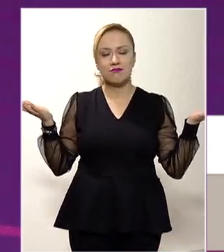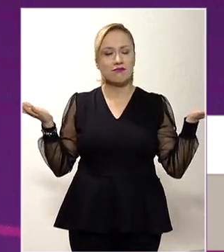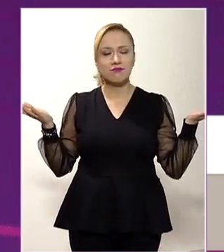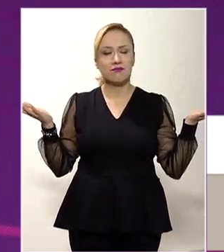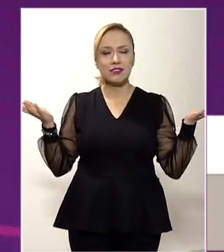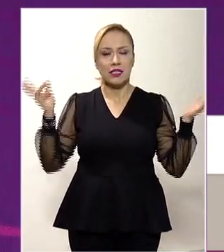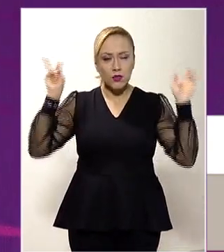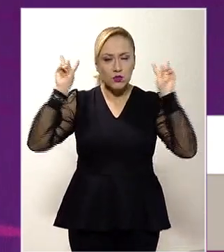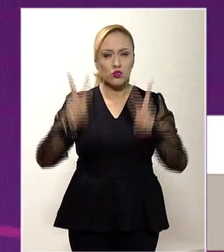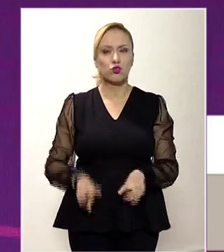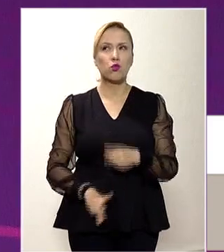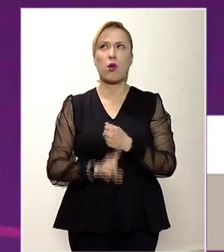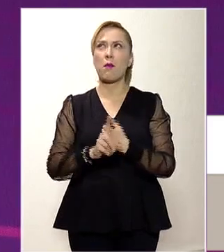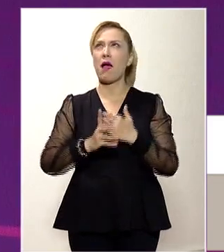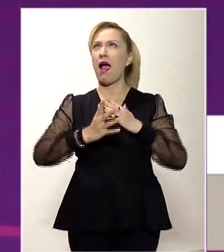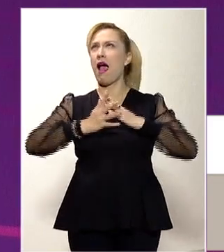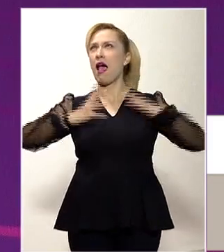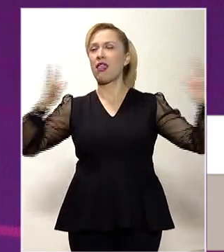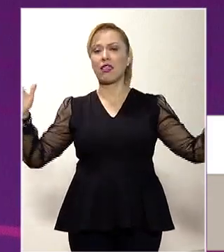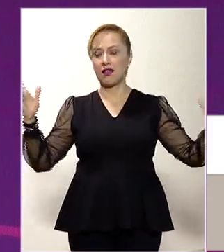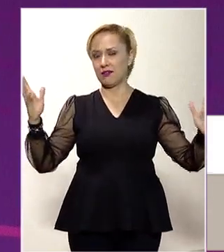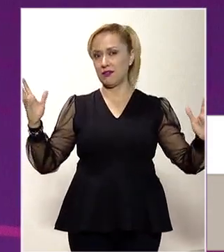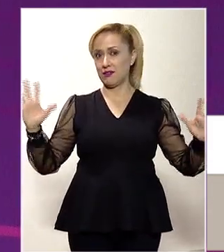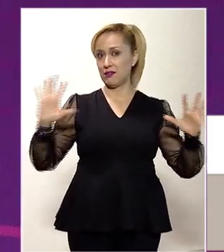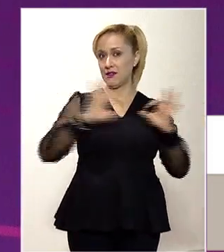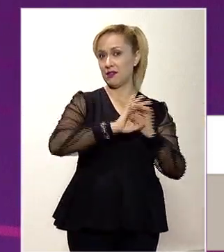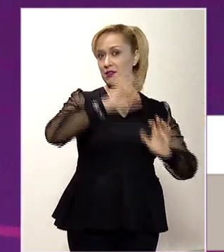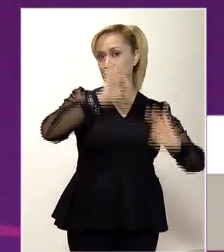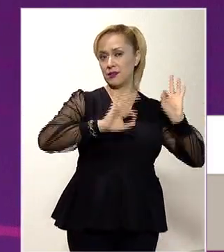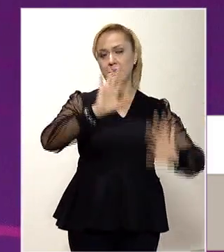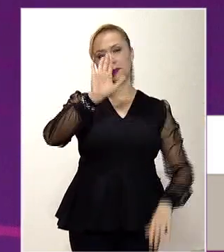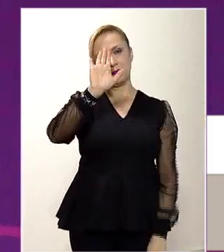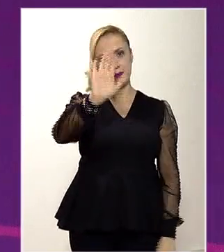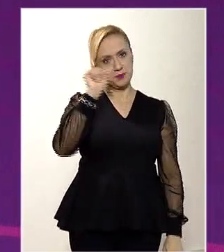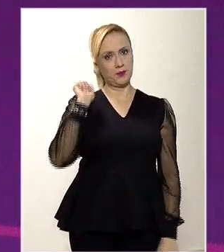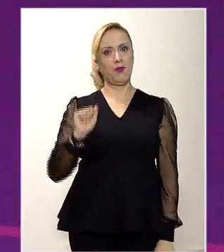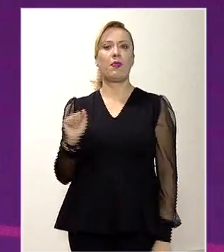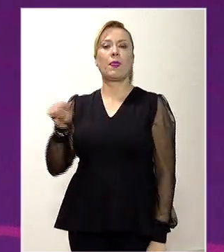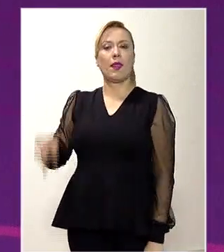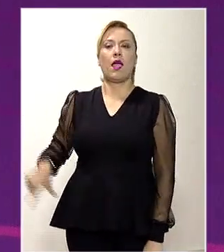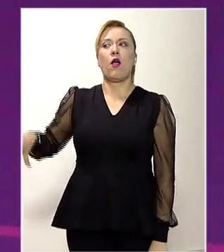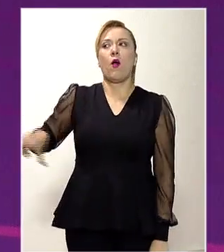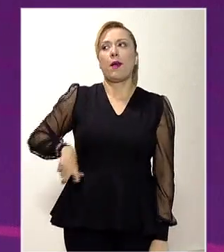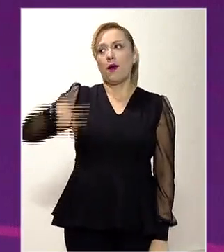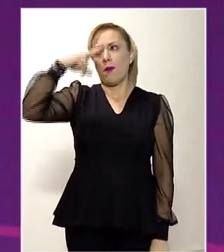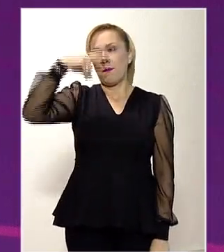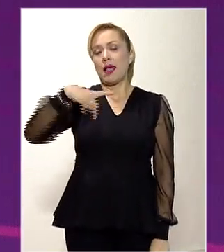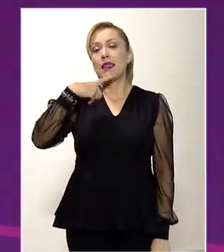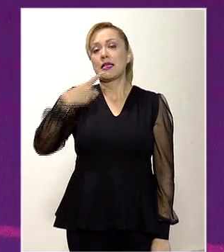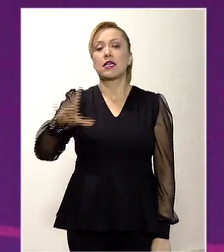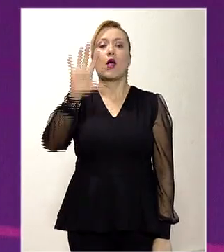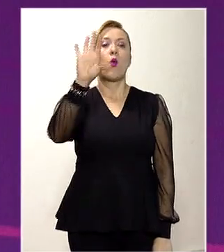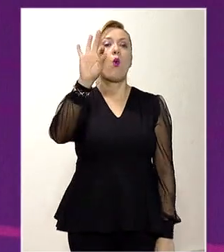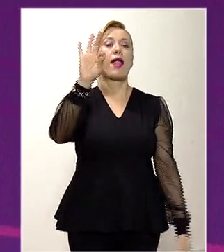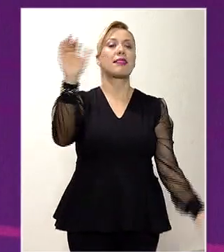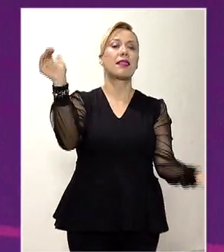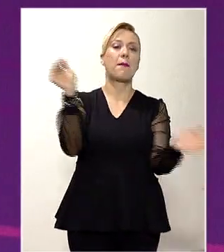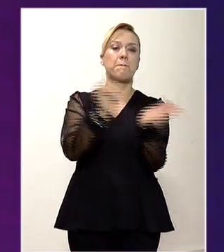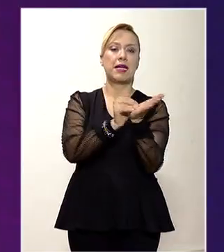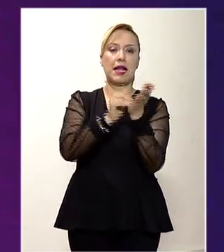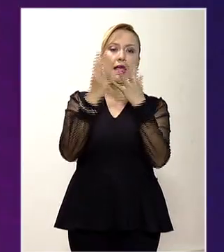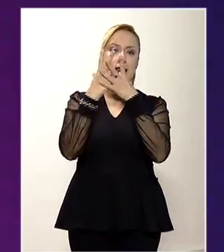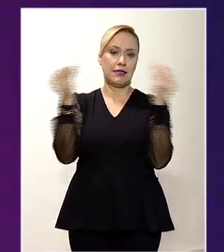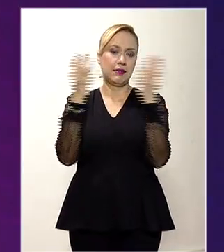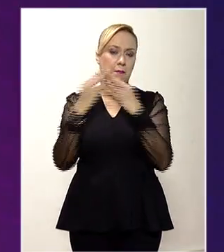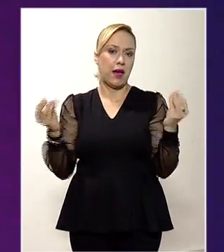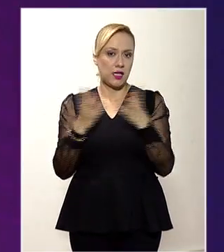ni la magnitud real del problema, ¿no? Pero bueno, a nivel cifras, el Estado mexicano ha reconocido al menos 40,000